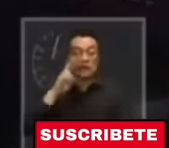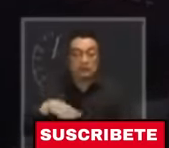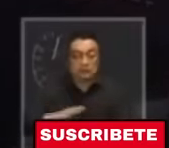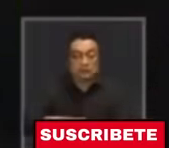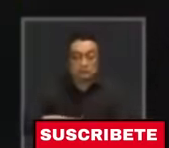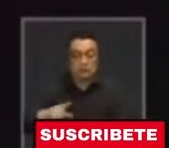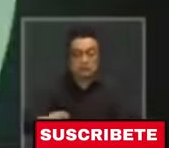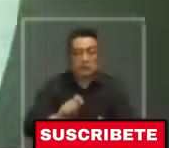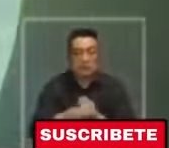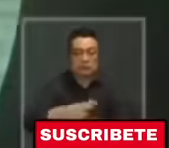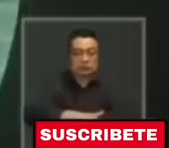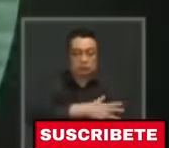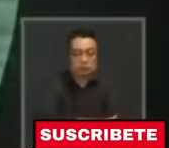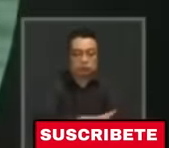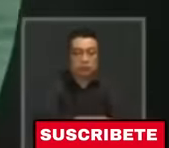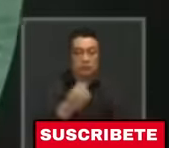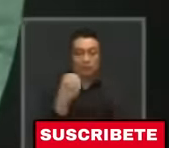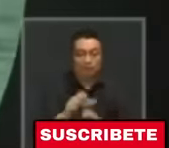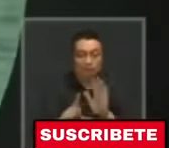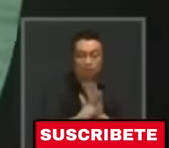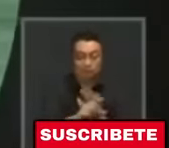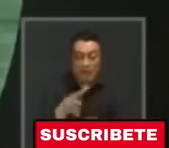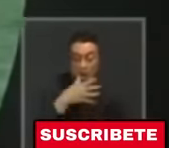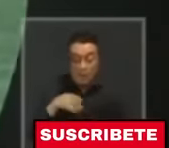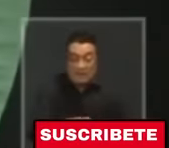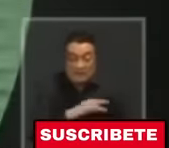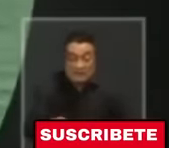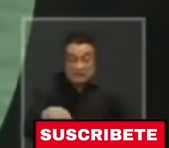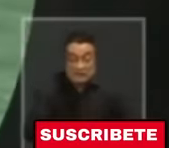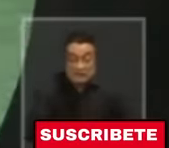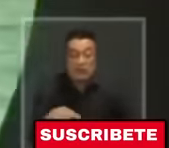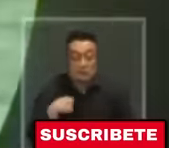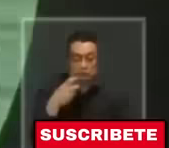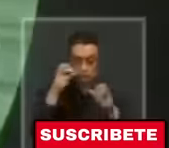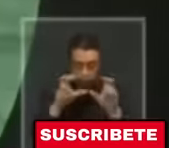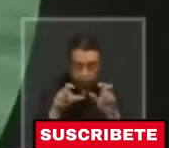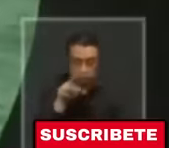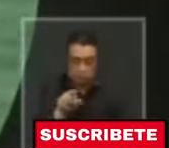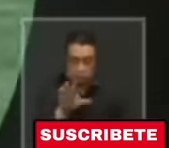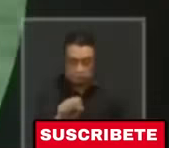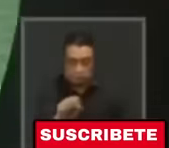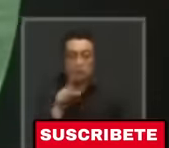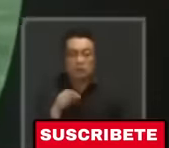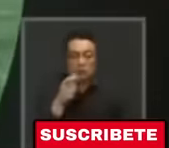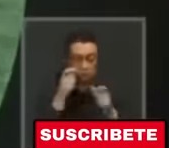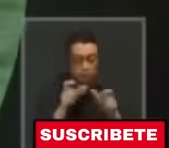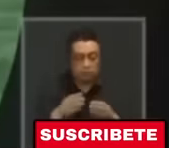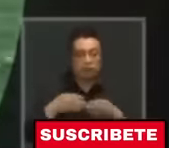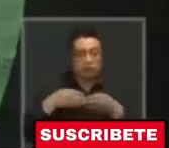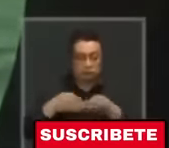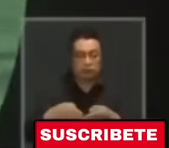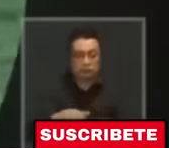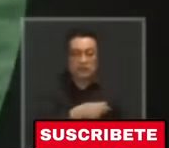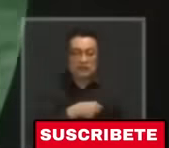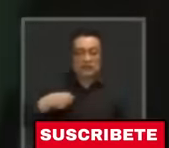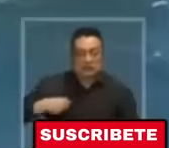cambio de océano. La pesca ilegal en aguas chilenas es lo que estaba controlando este submarino nacional, fiscalizando estas embarcaciones chinas